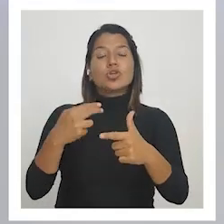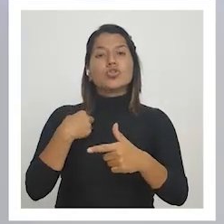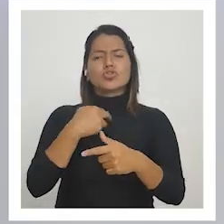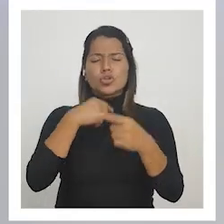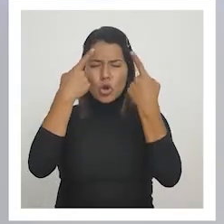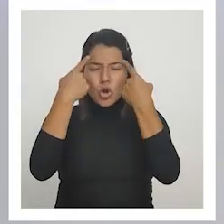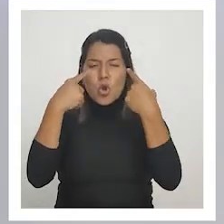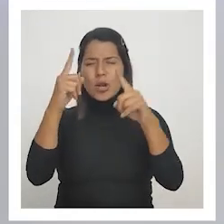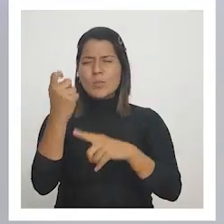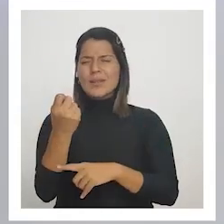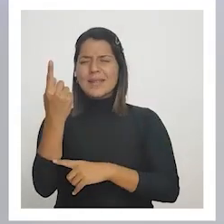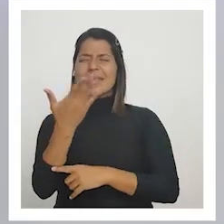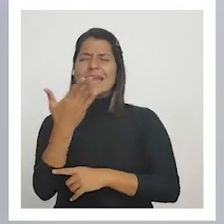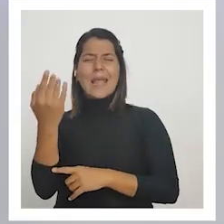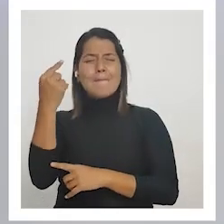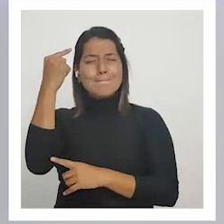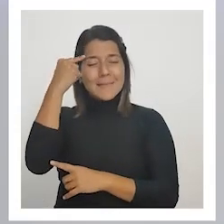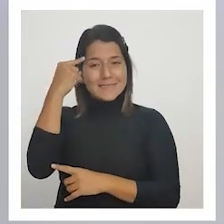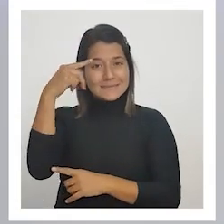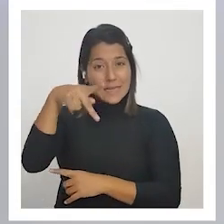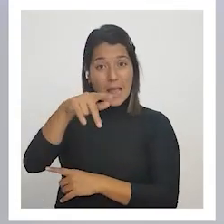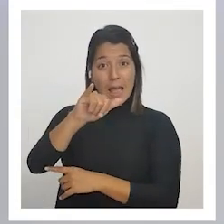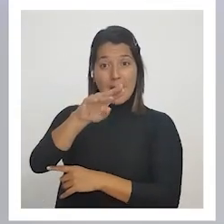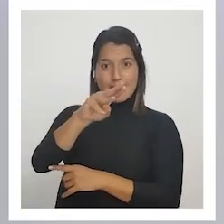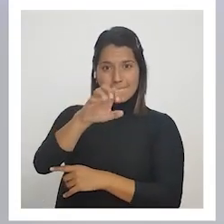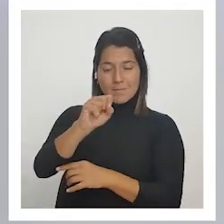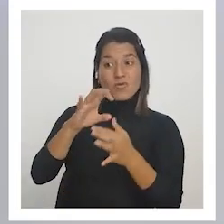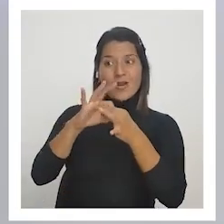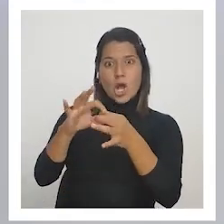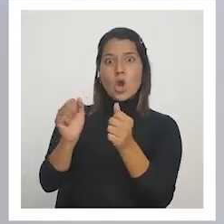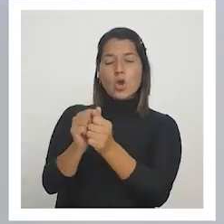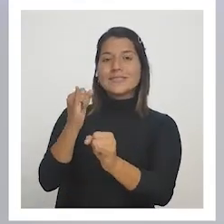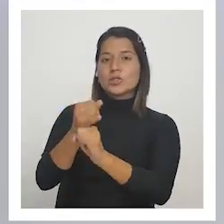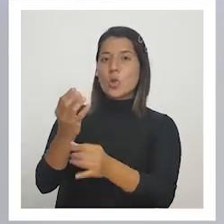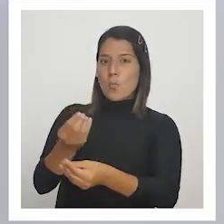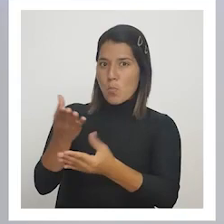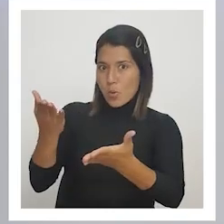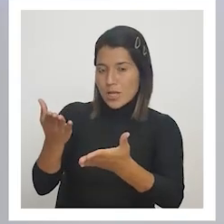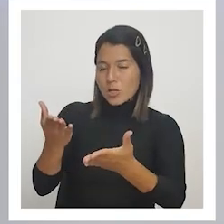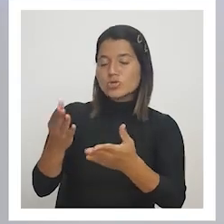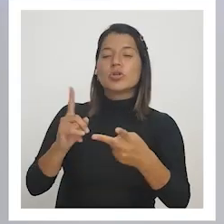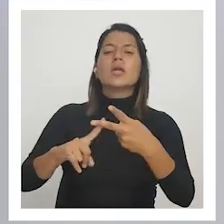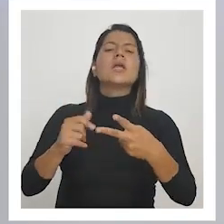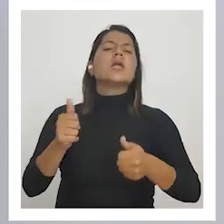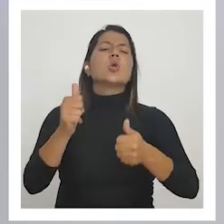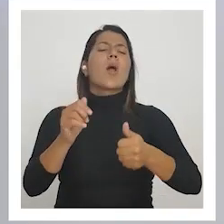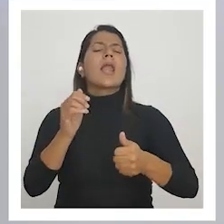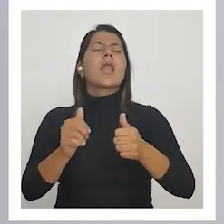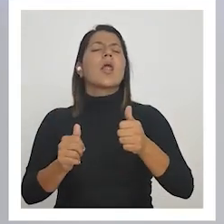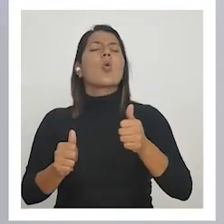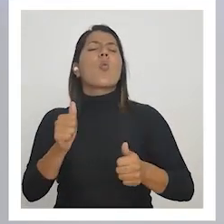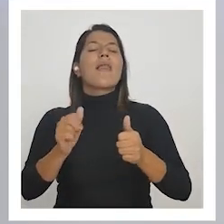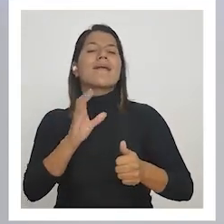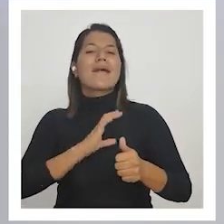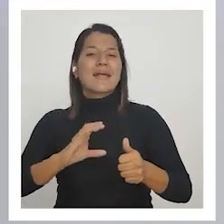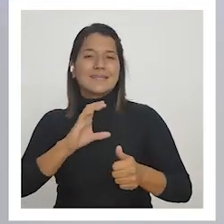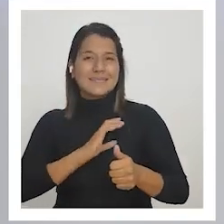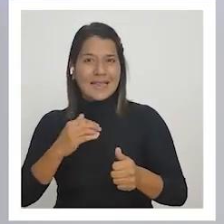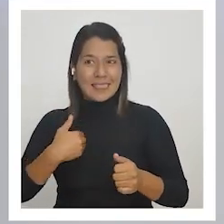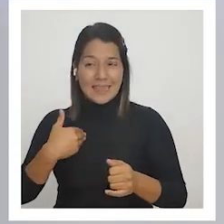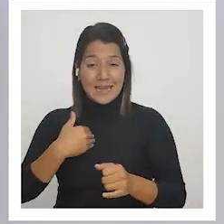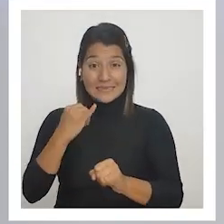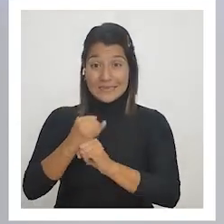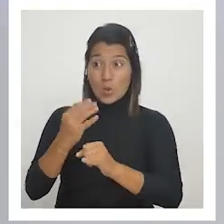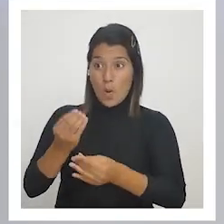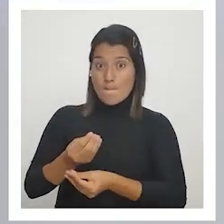mercado, sino también cuáles son las características que la misma institucionalidad está poniendo para facilitar